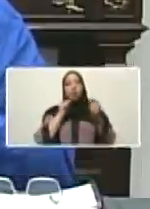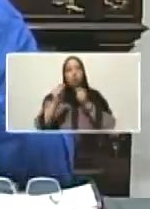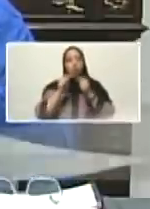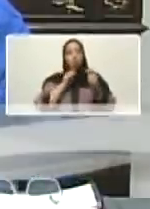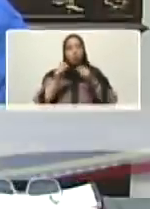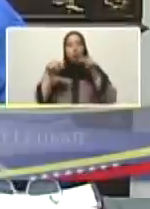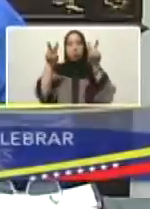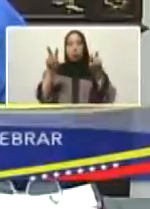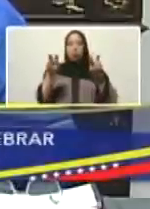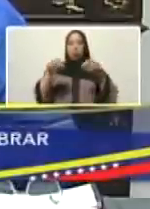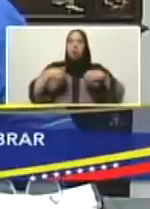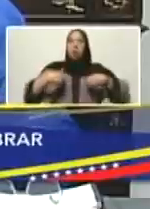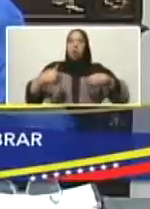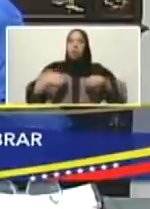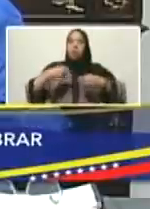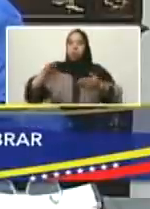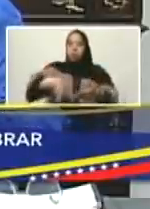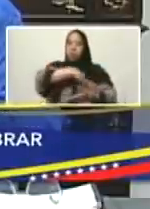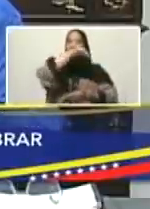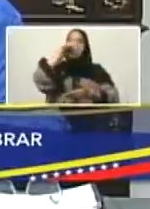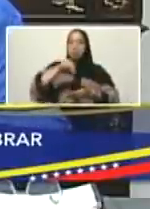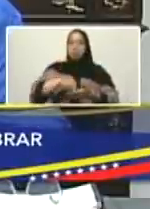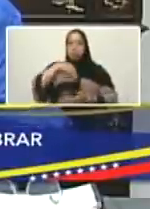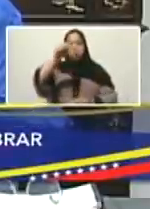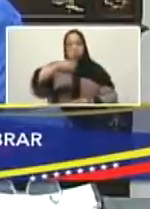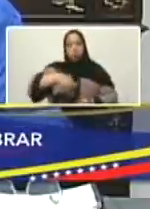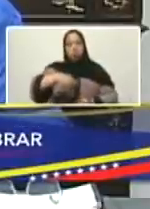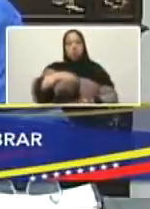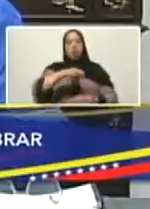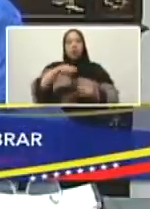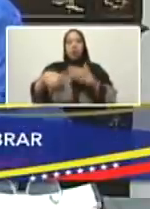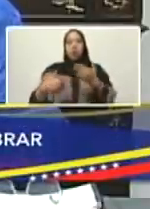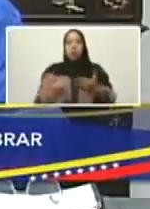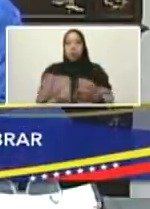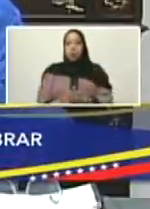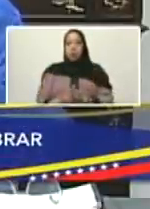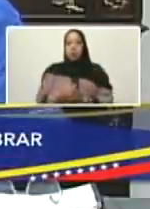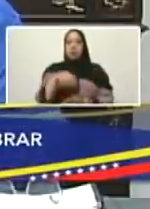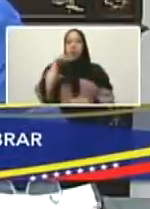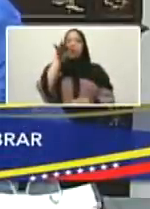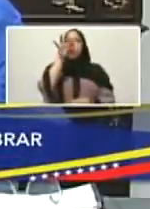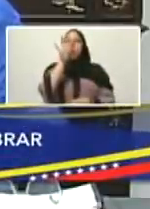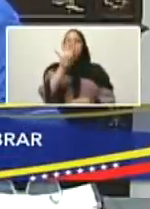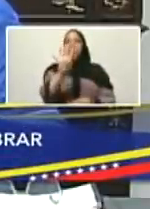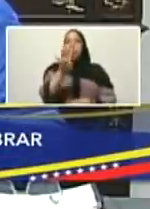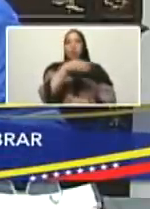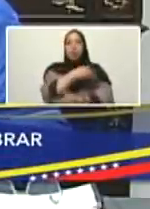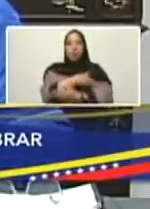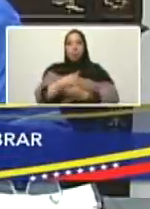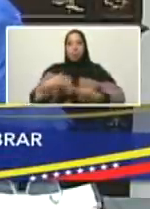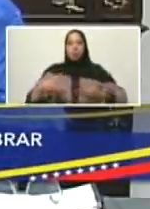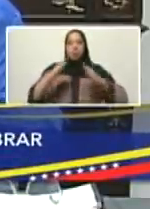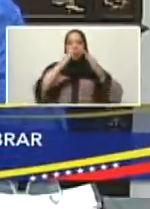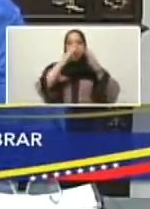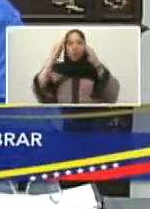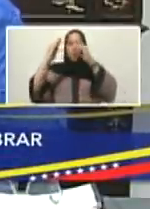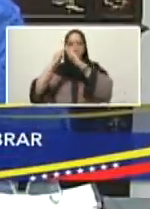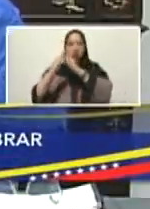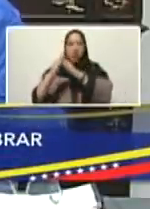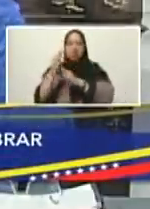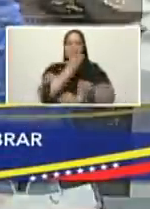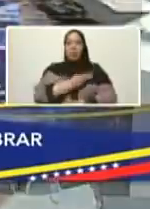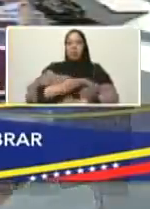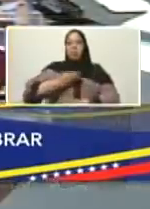luego de un gran esfuerzo nacional hoy estamos llegando al hito 4 millones de viviendas de la gran